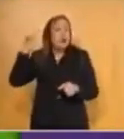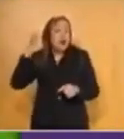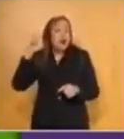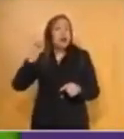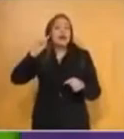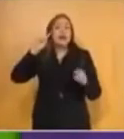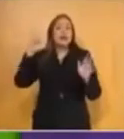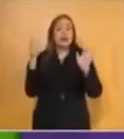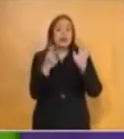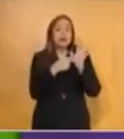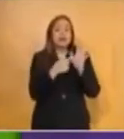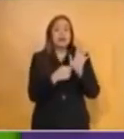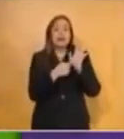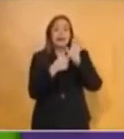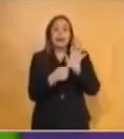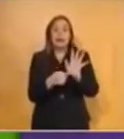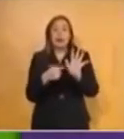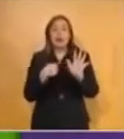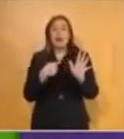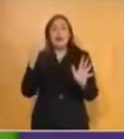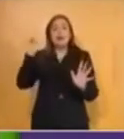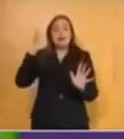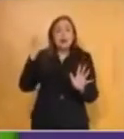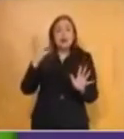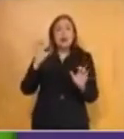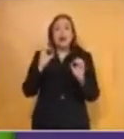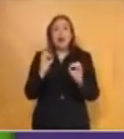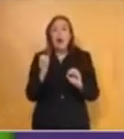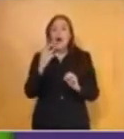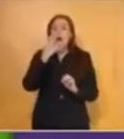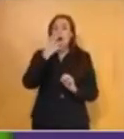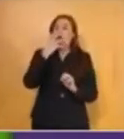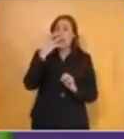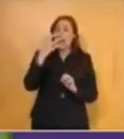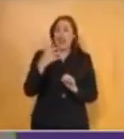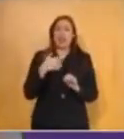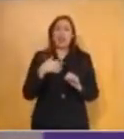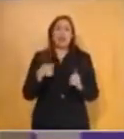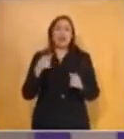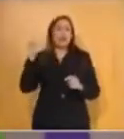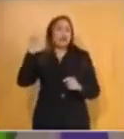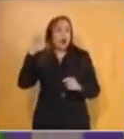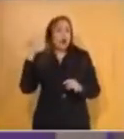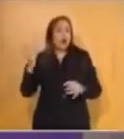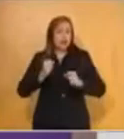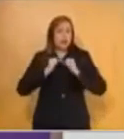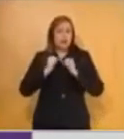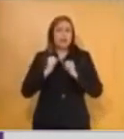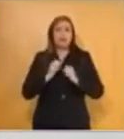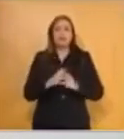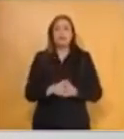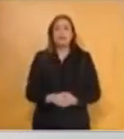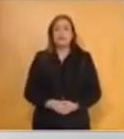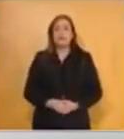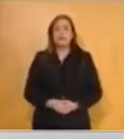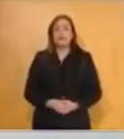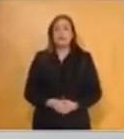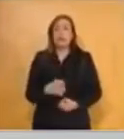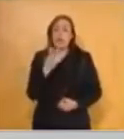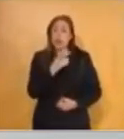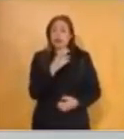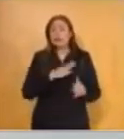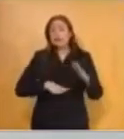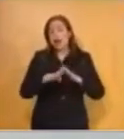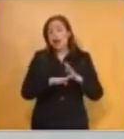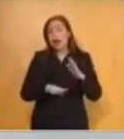bien para gritos, es decir, para sonidos de voz bastante alto. Entonces, básicamente